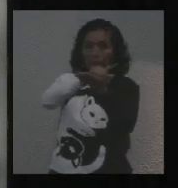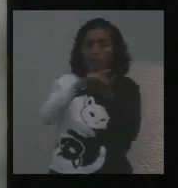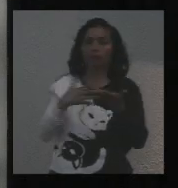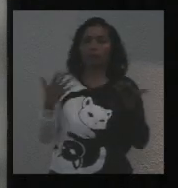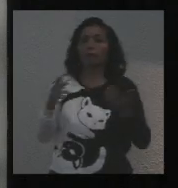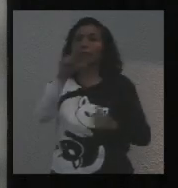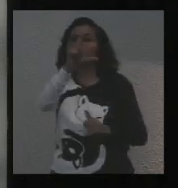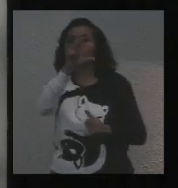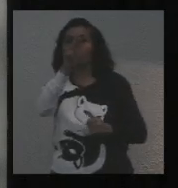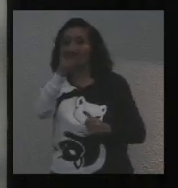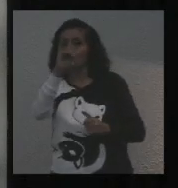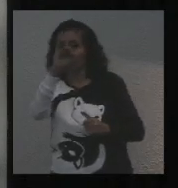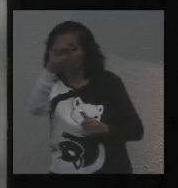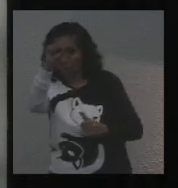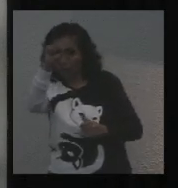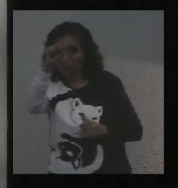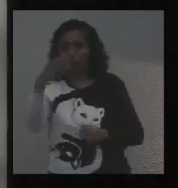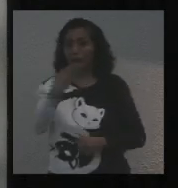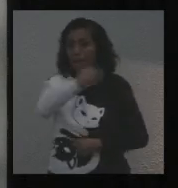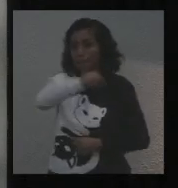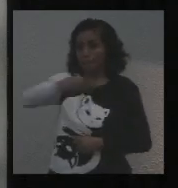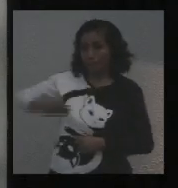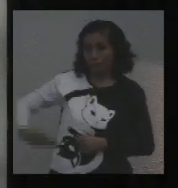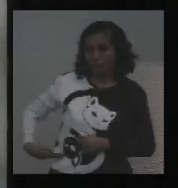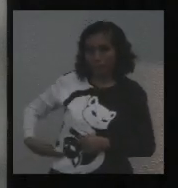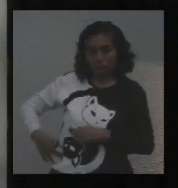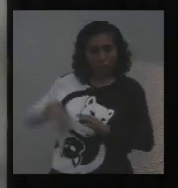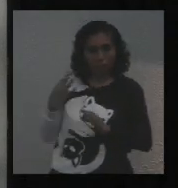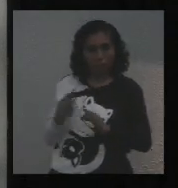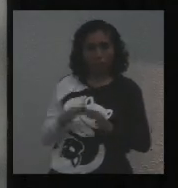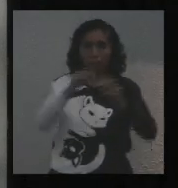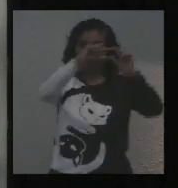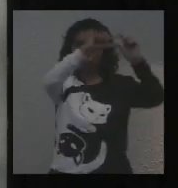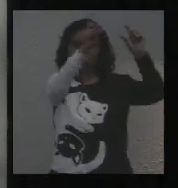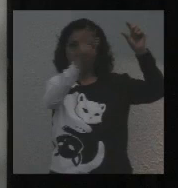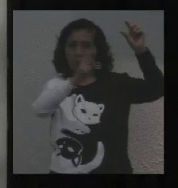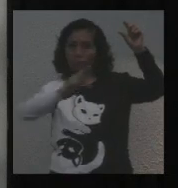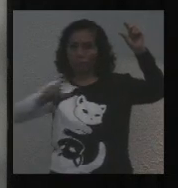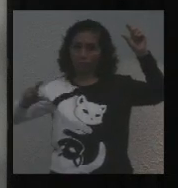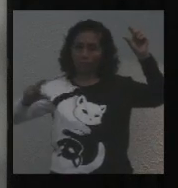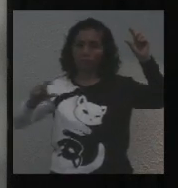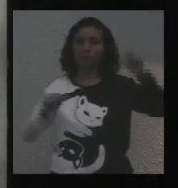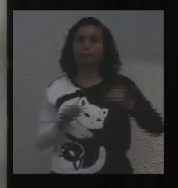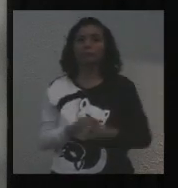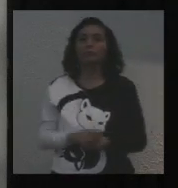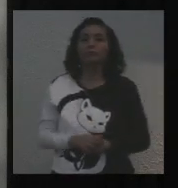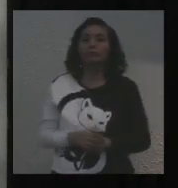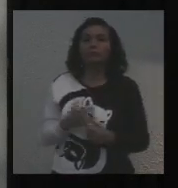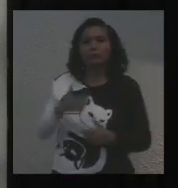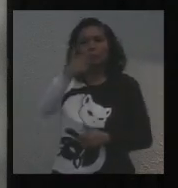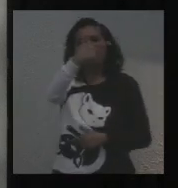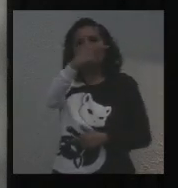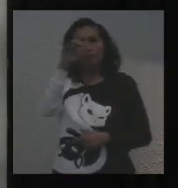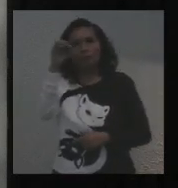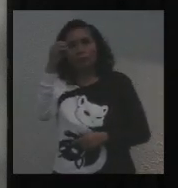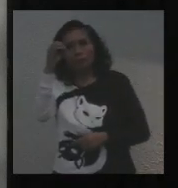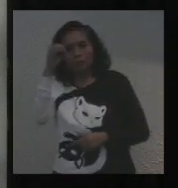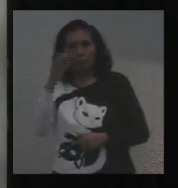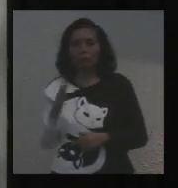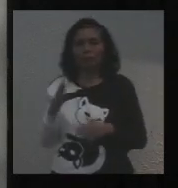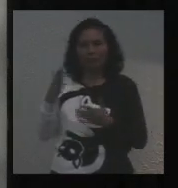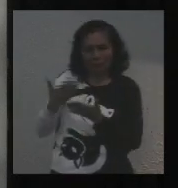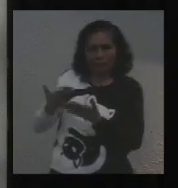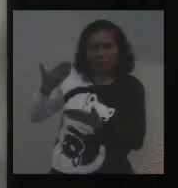por Luis Echeverría Álvarez, presidente constitucional de los Estados Unidos Mexicanos, el 7 de octubre